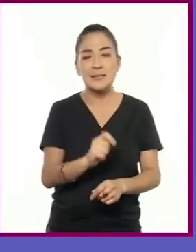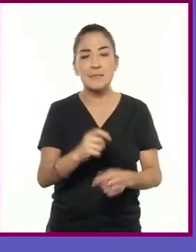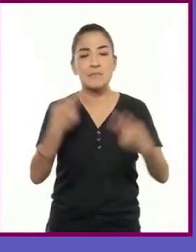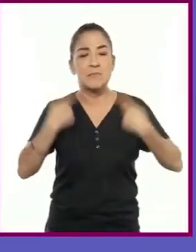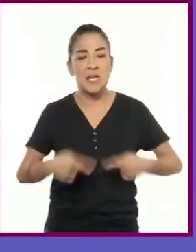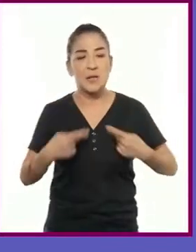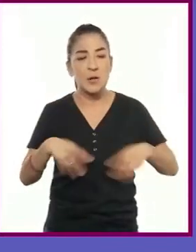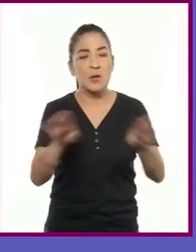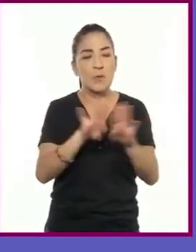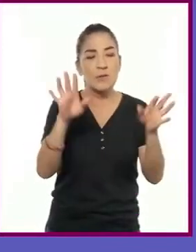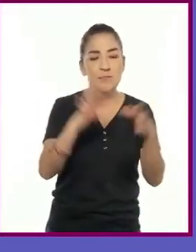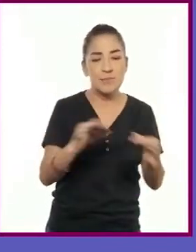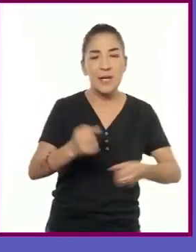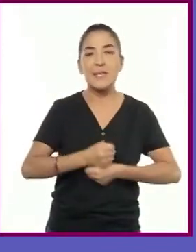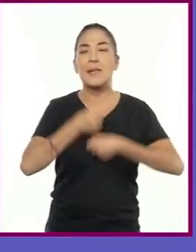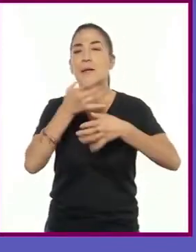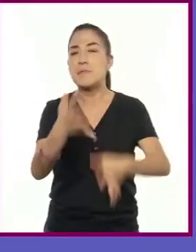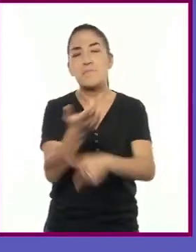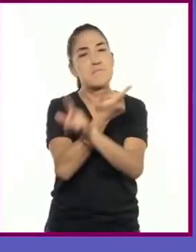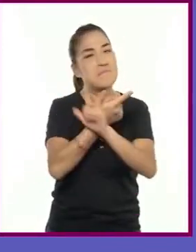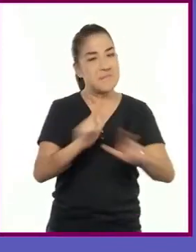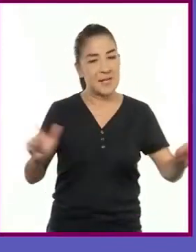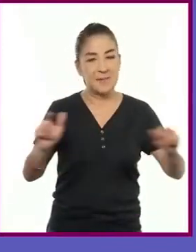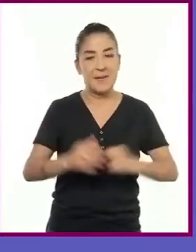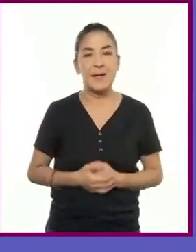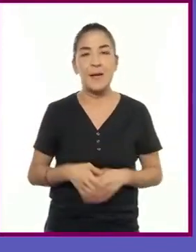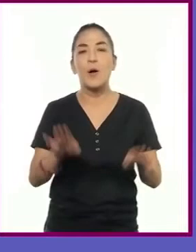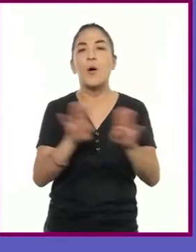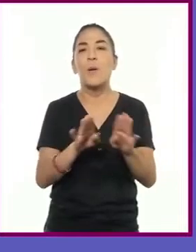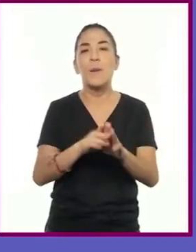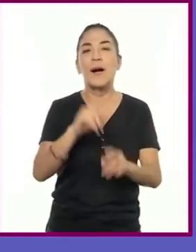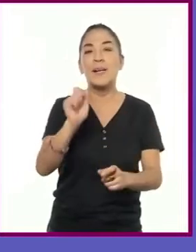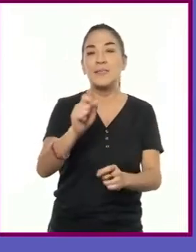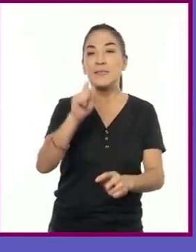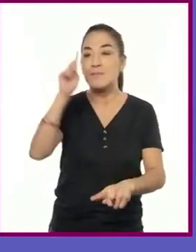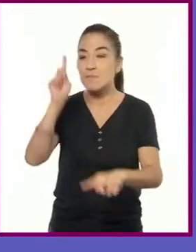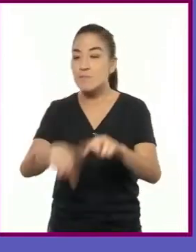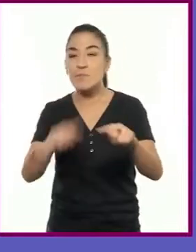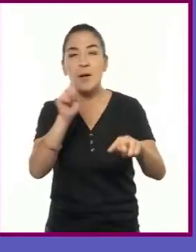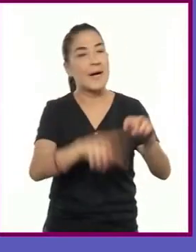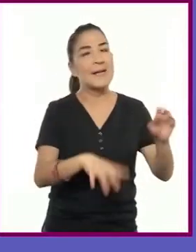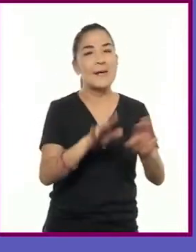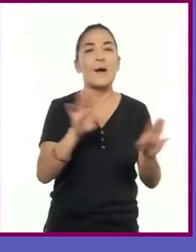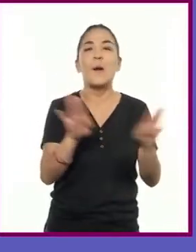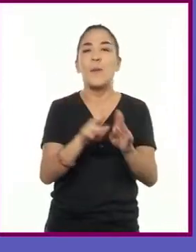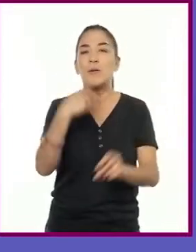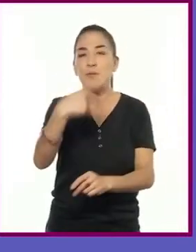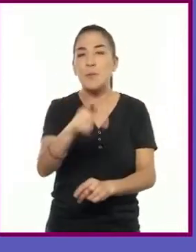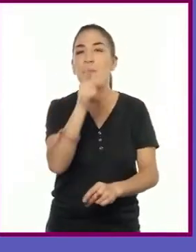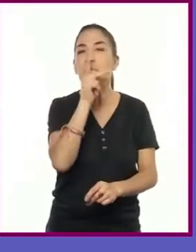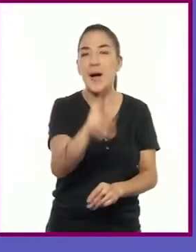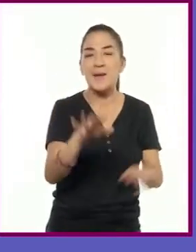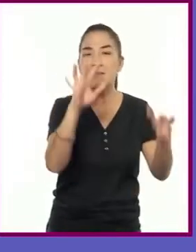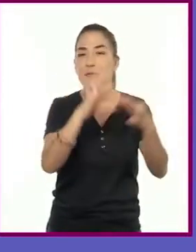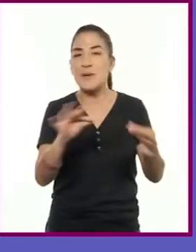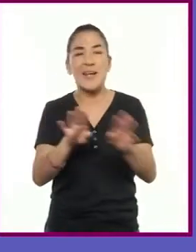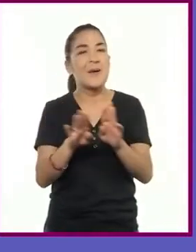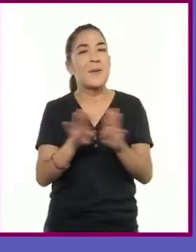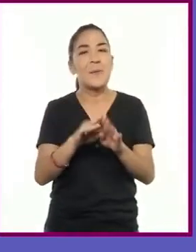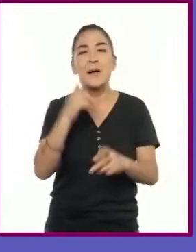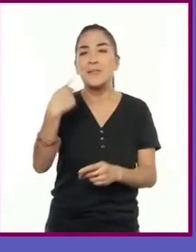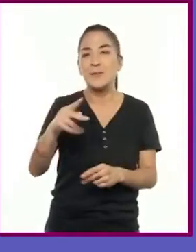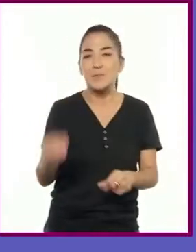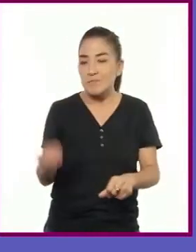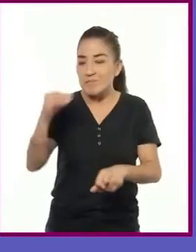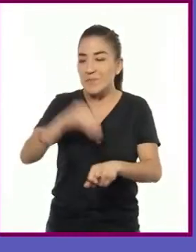deja que se expresen libremente, sin mediación del narrador. Por lo tanto, hay la misma espontaneidad